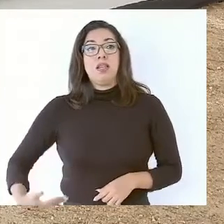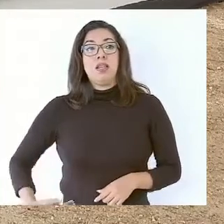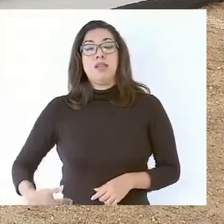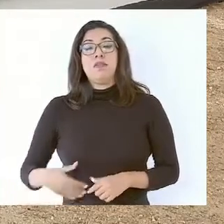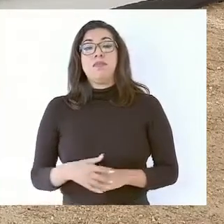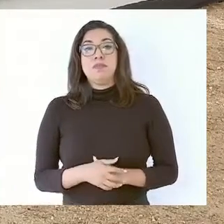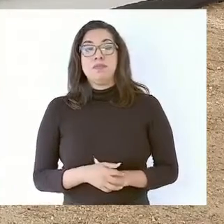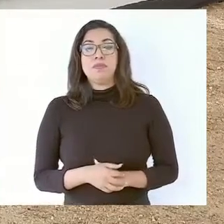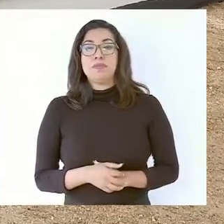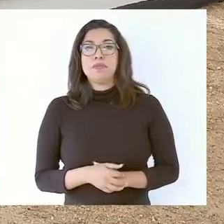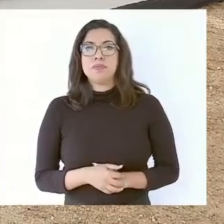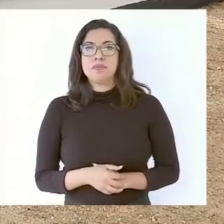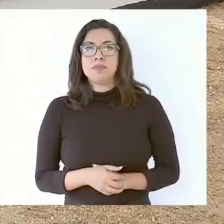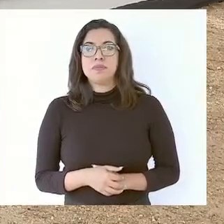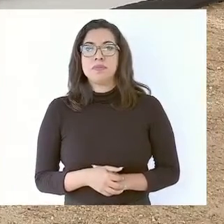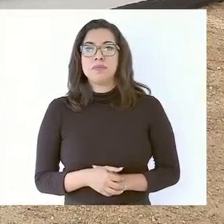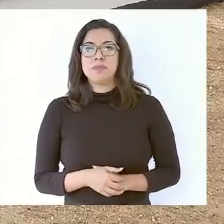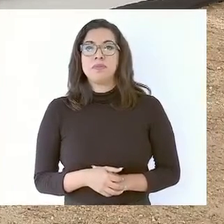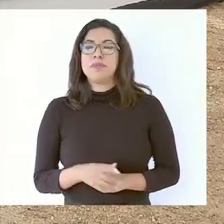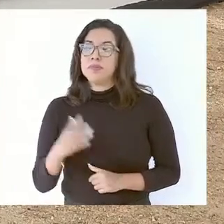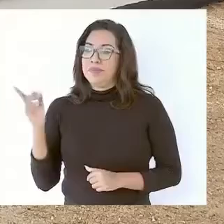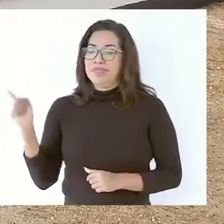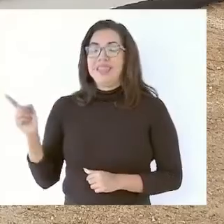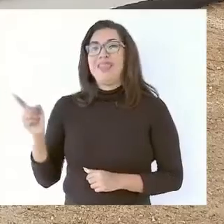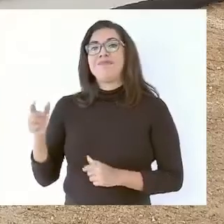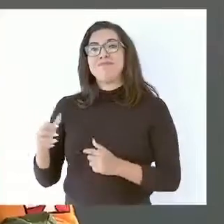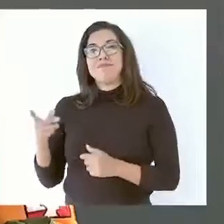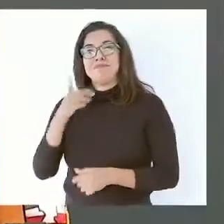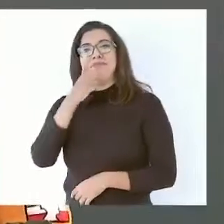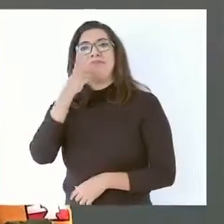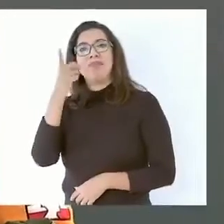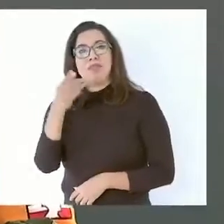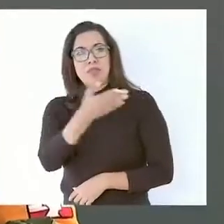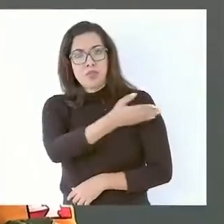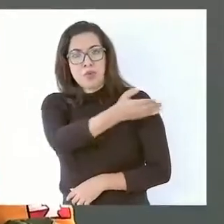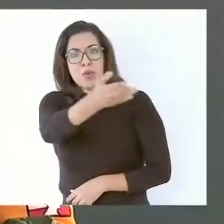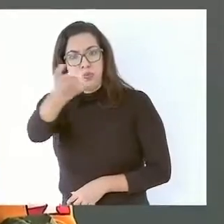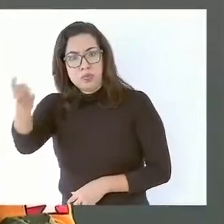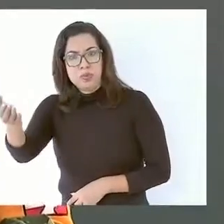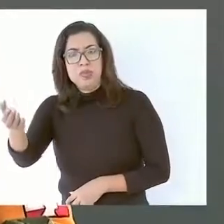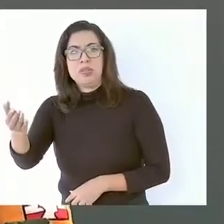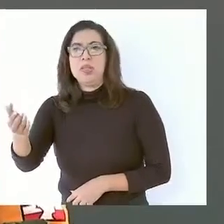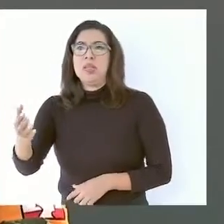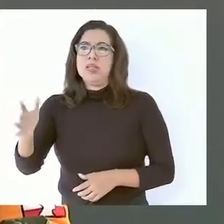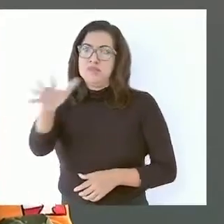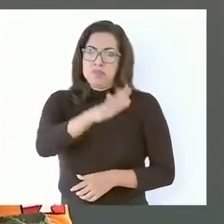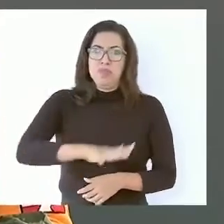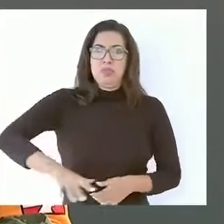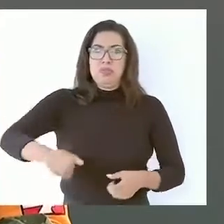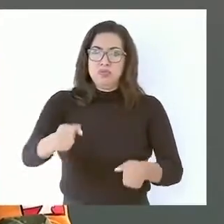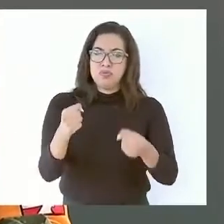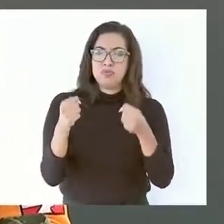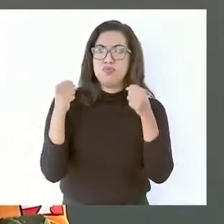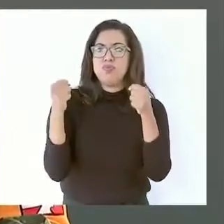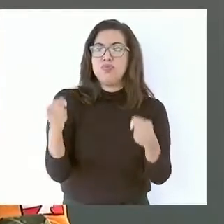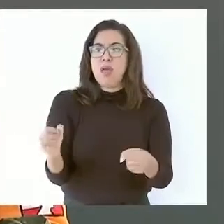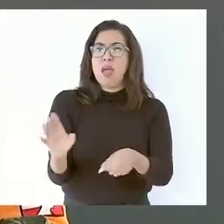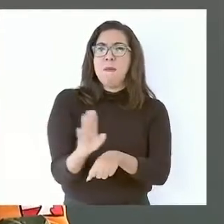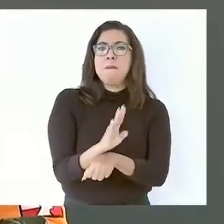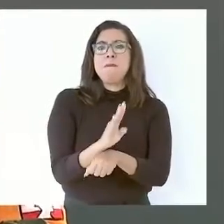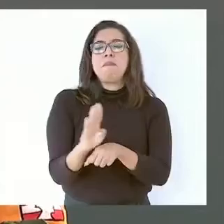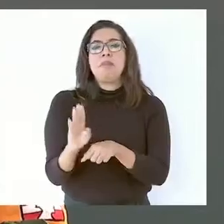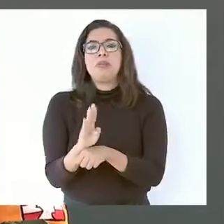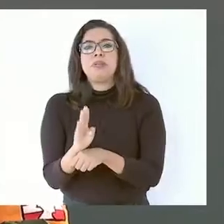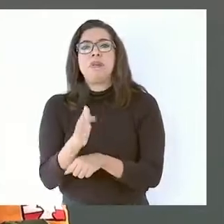mi conducto, les expresa que el bienestar social y el desarrollo económico de la nación